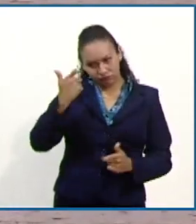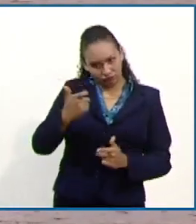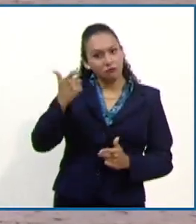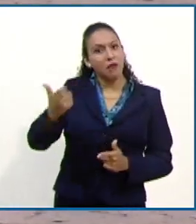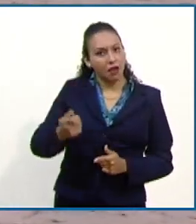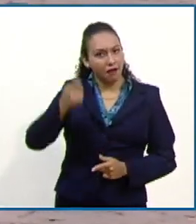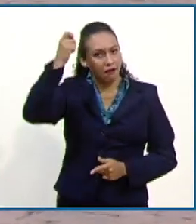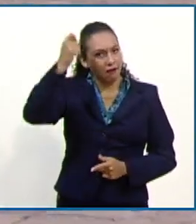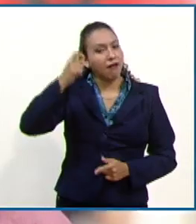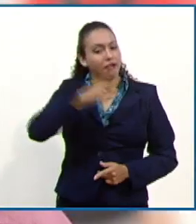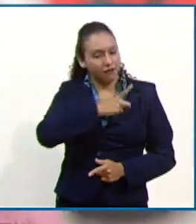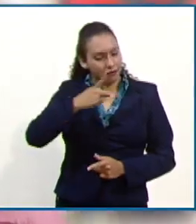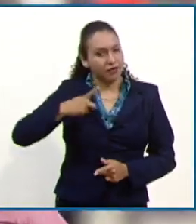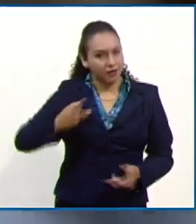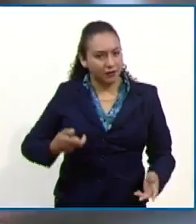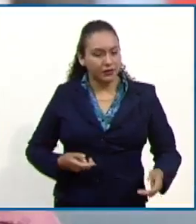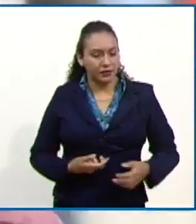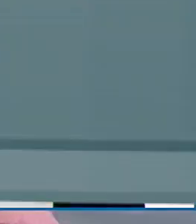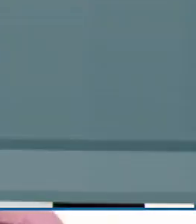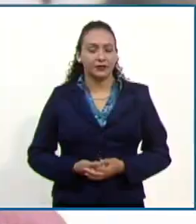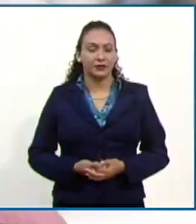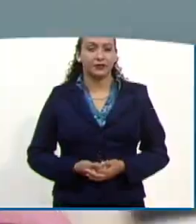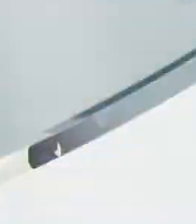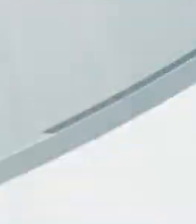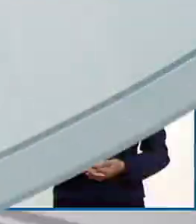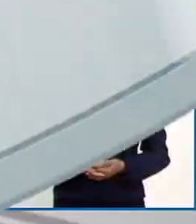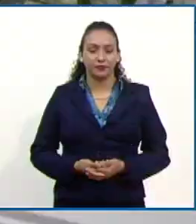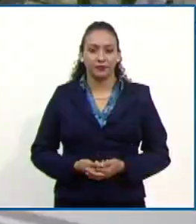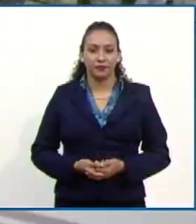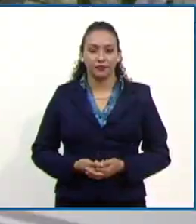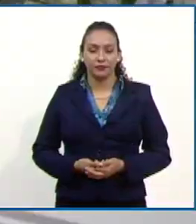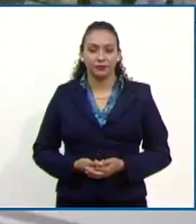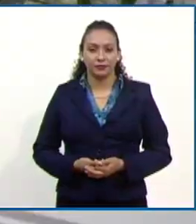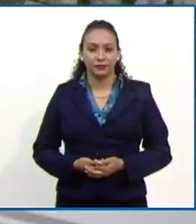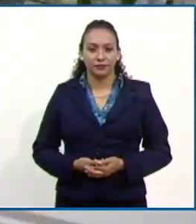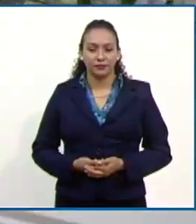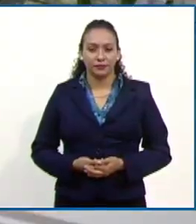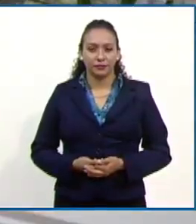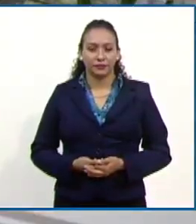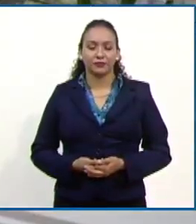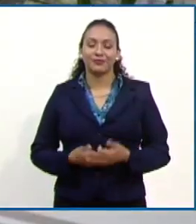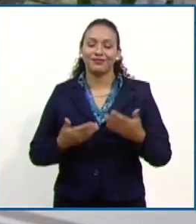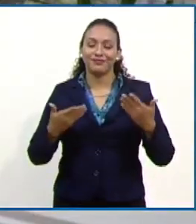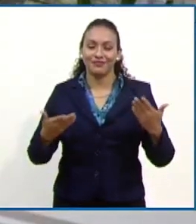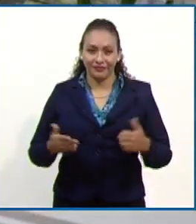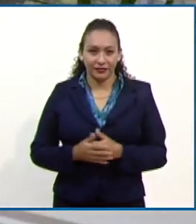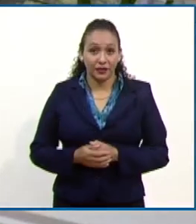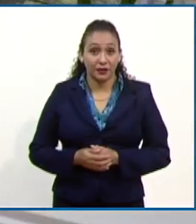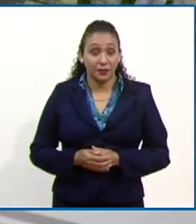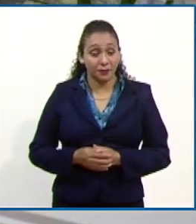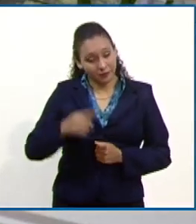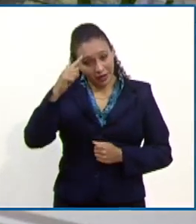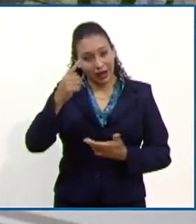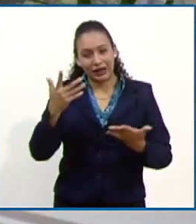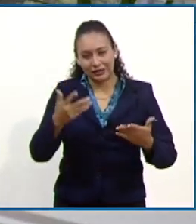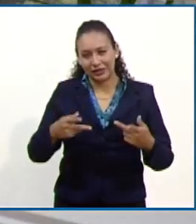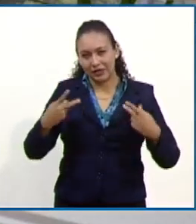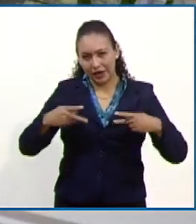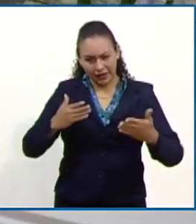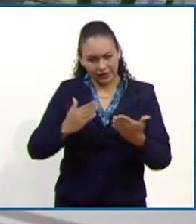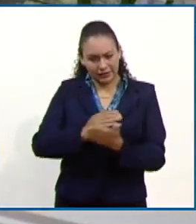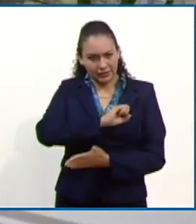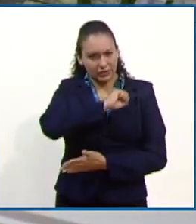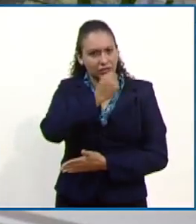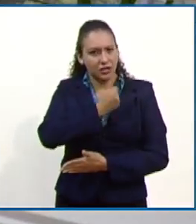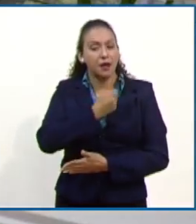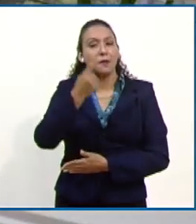alimentos en el periodo que se reclama. Con el fin de garantizar el derecho de acceso a la salud a una